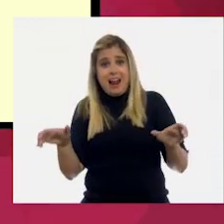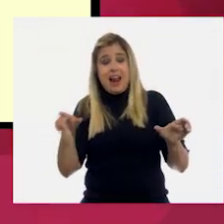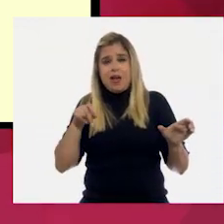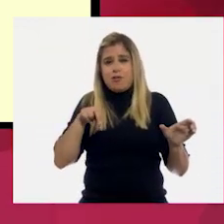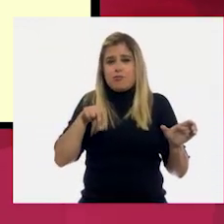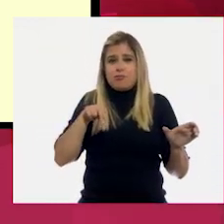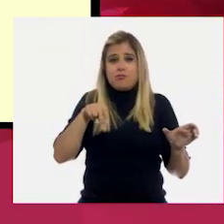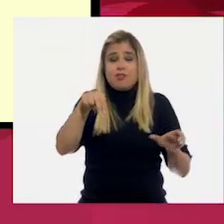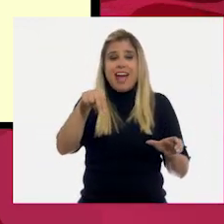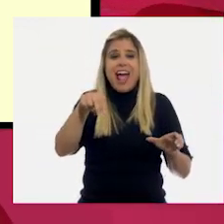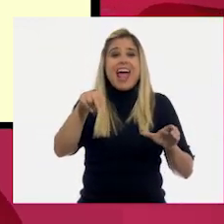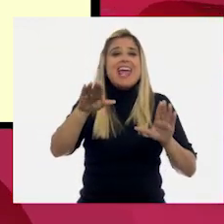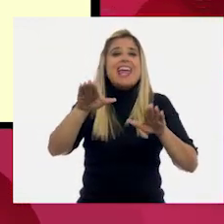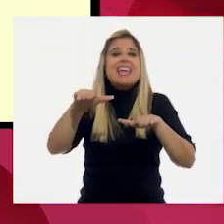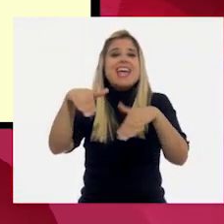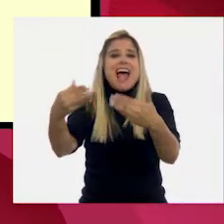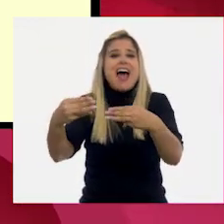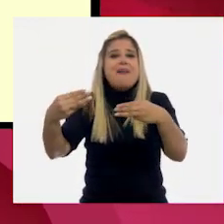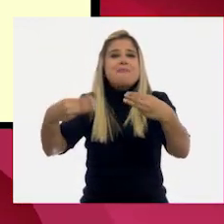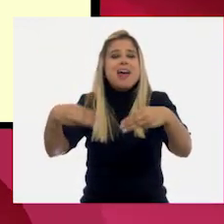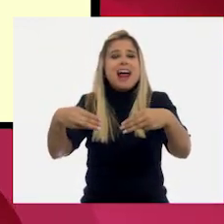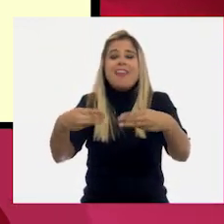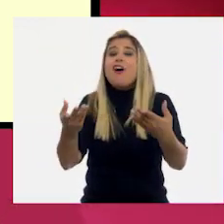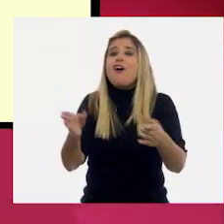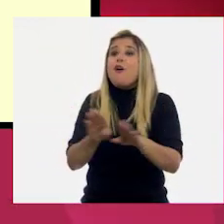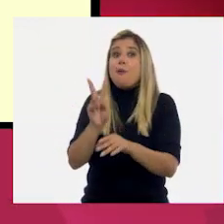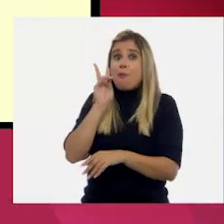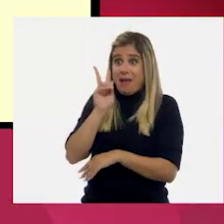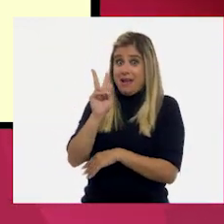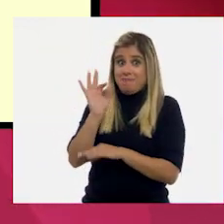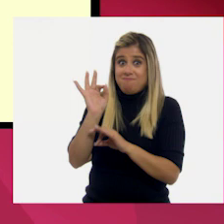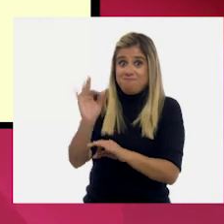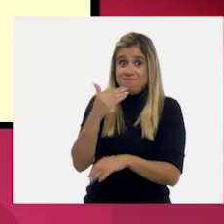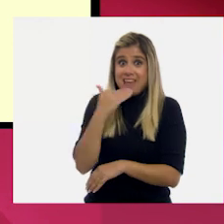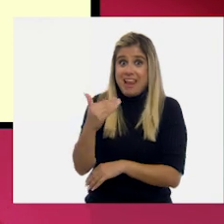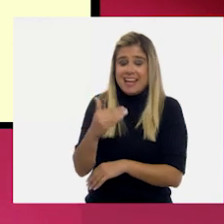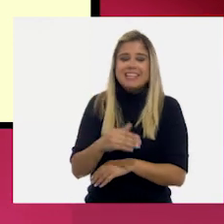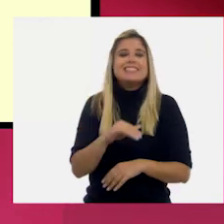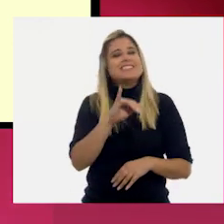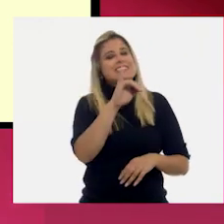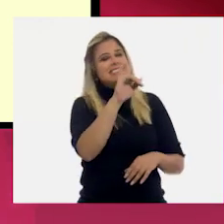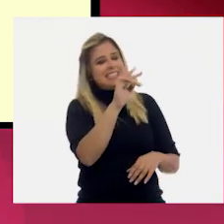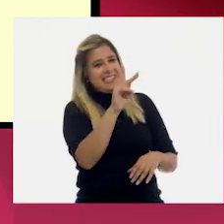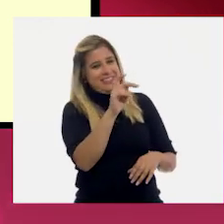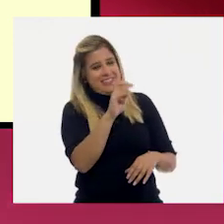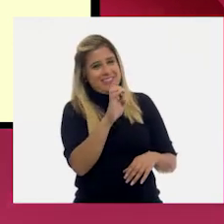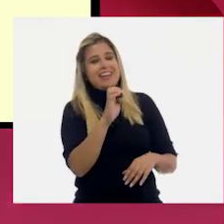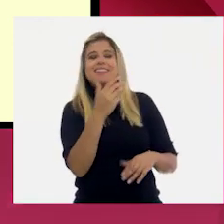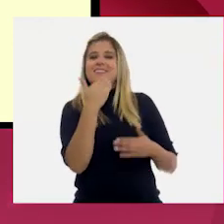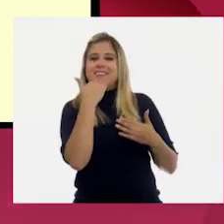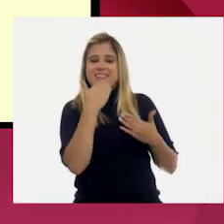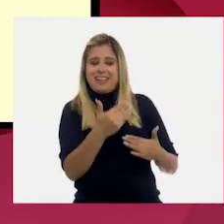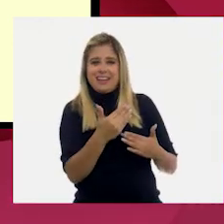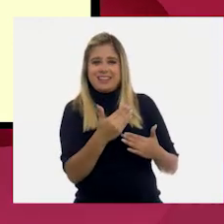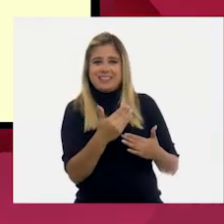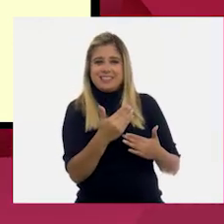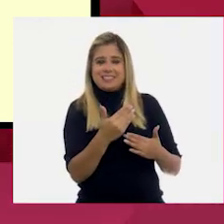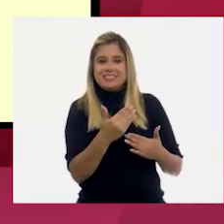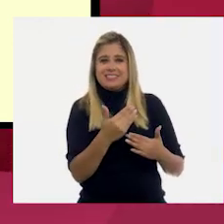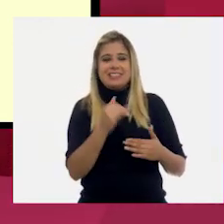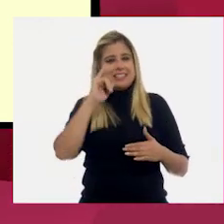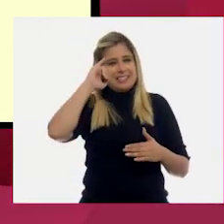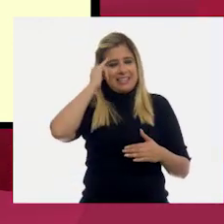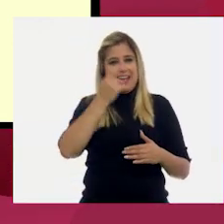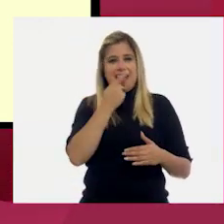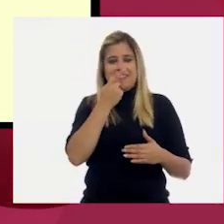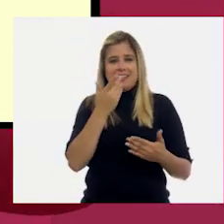llegando al mercado. ¿Cómo ve, maestra? ¿Lo logramos? Así es, Pepe, muy bien. Bueno, tú y